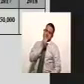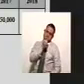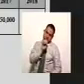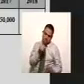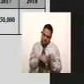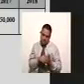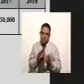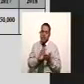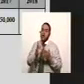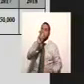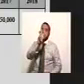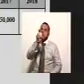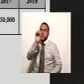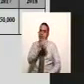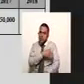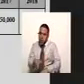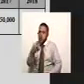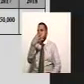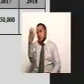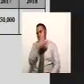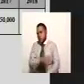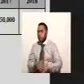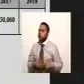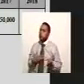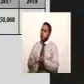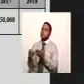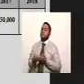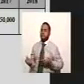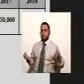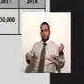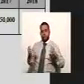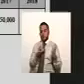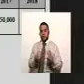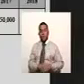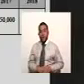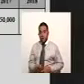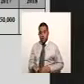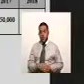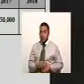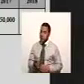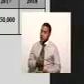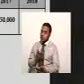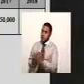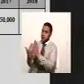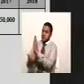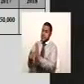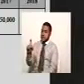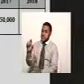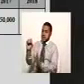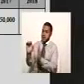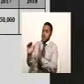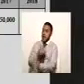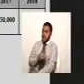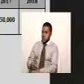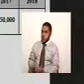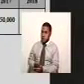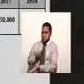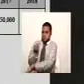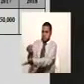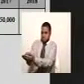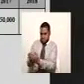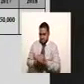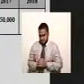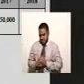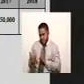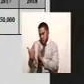de pesos, y le decían: emita una póliza de chatarrización por 60 millones de pesos, y si al cabo